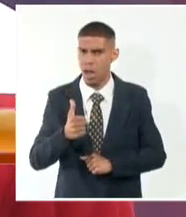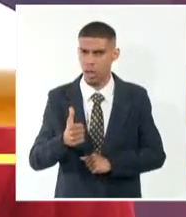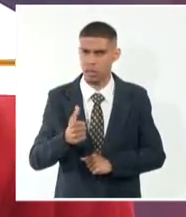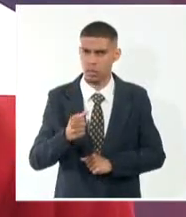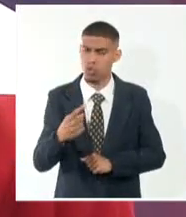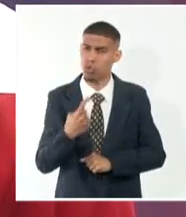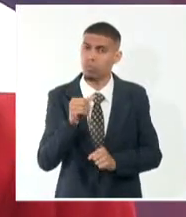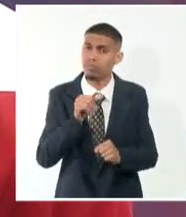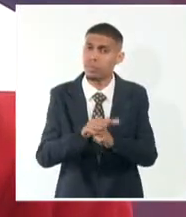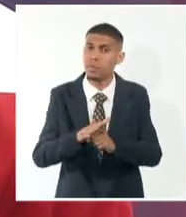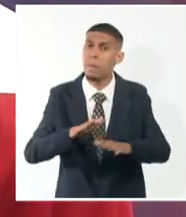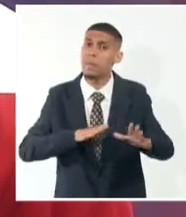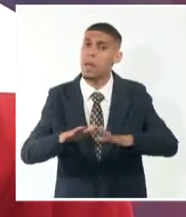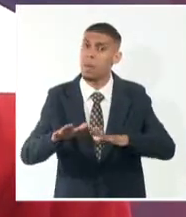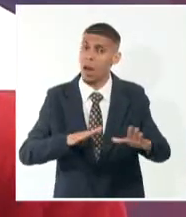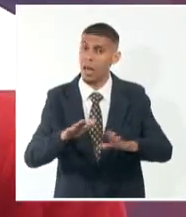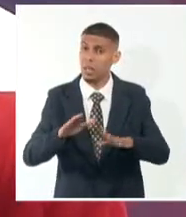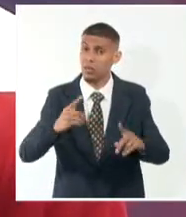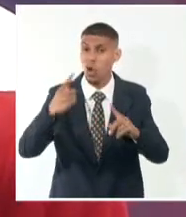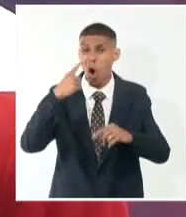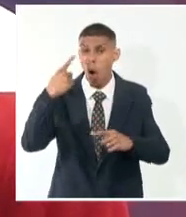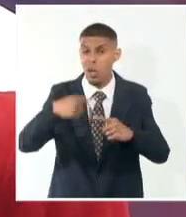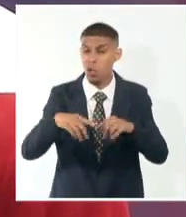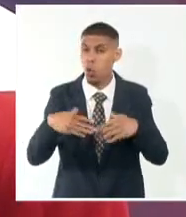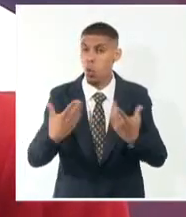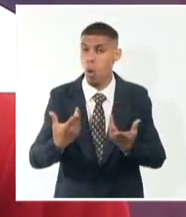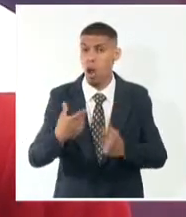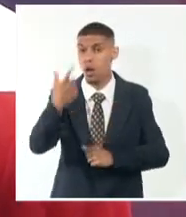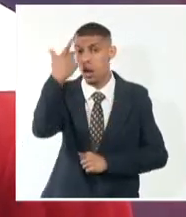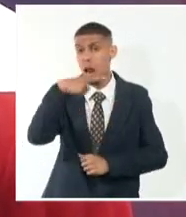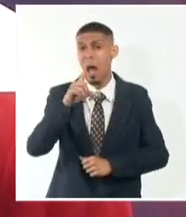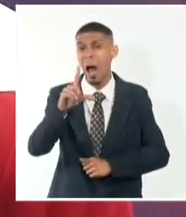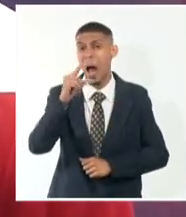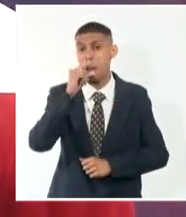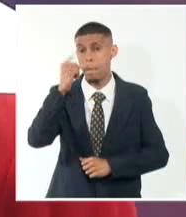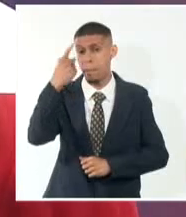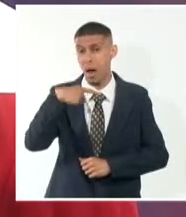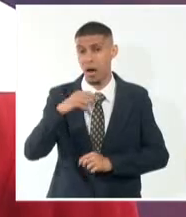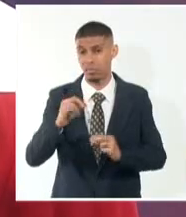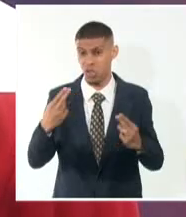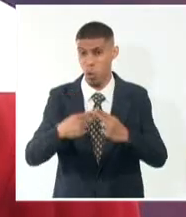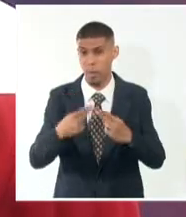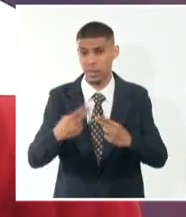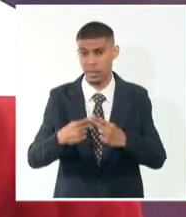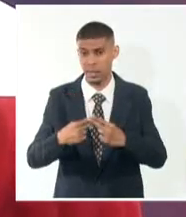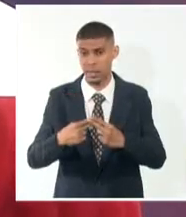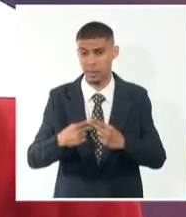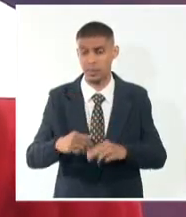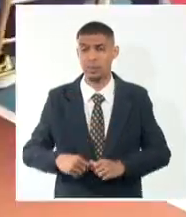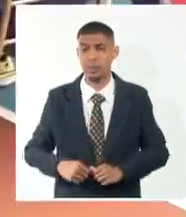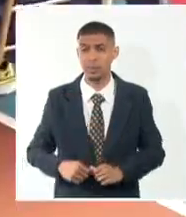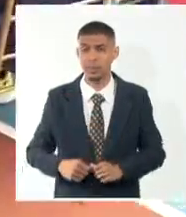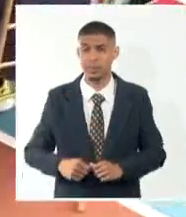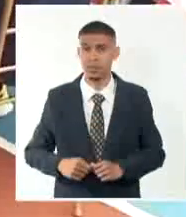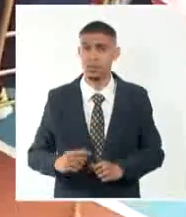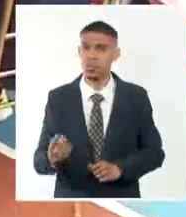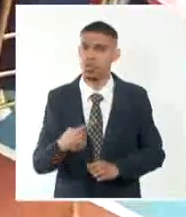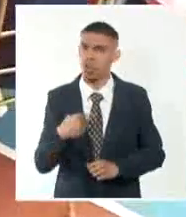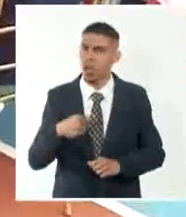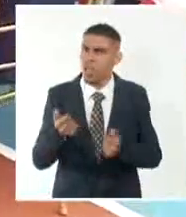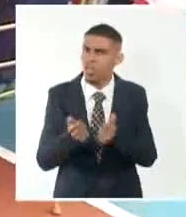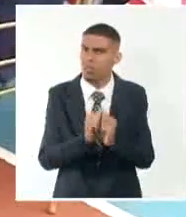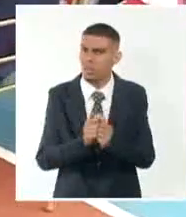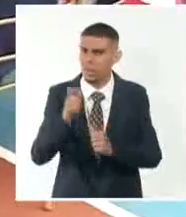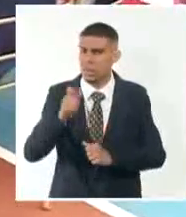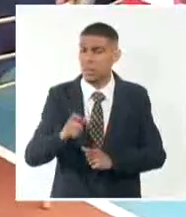preparación con vista primeramente a los Juegos Centroamericanos y los Juegos del ALBA pues forman parte de esta preparación, es un medidor. Aquí tenemos atletas de velocidad muy